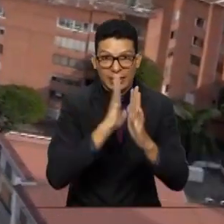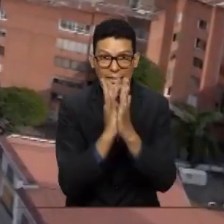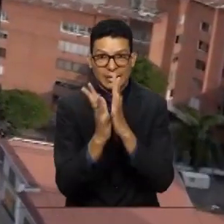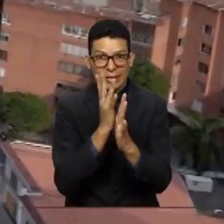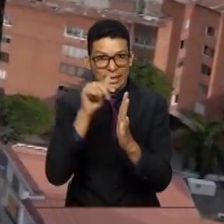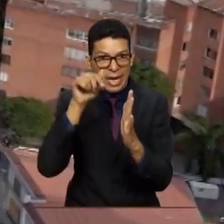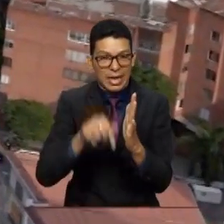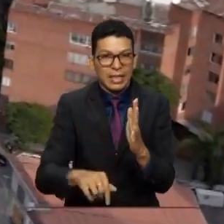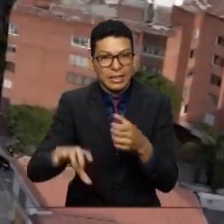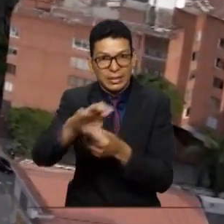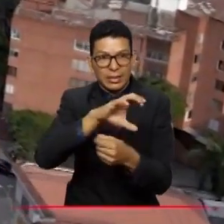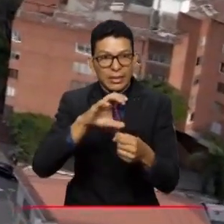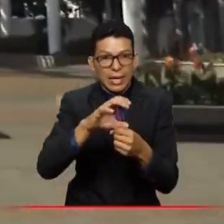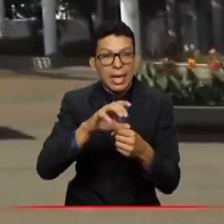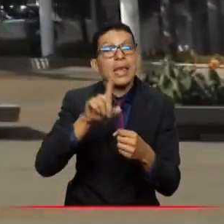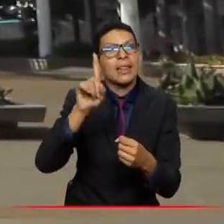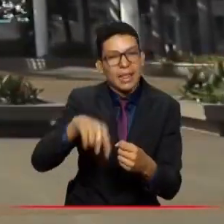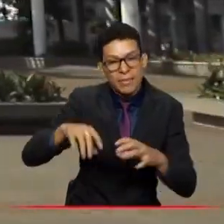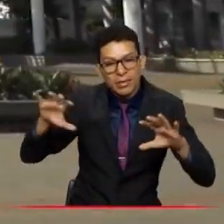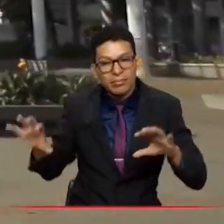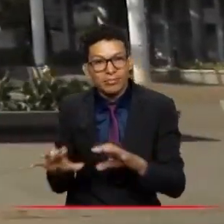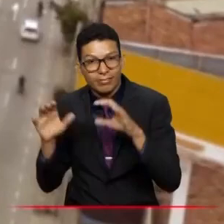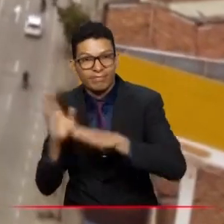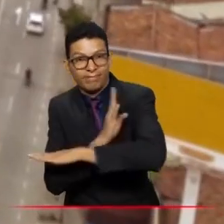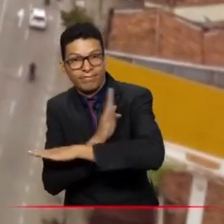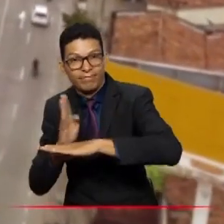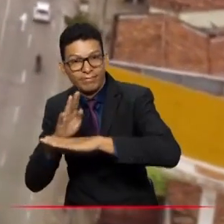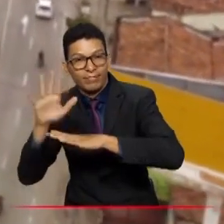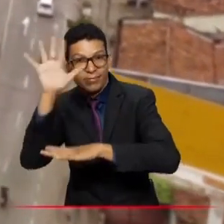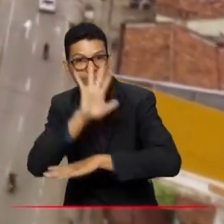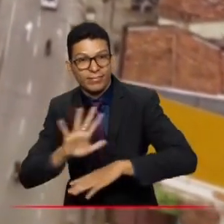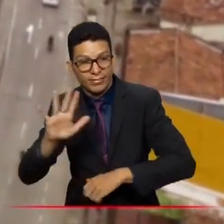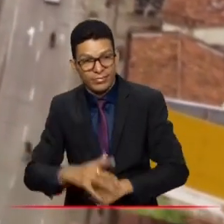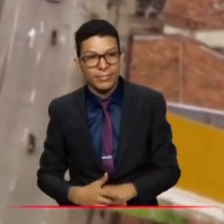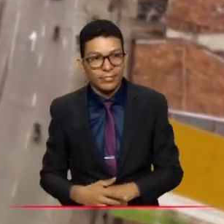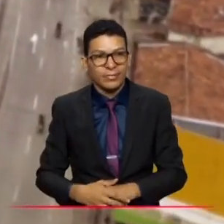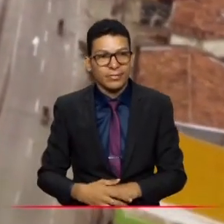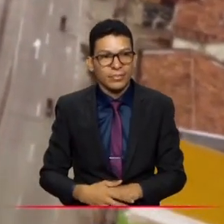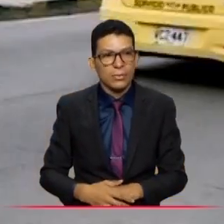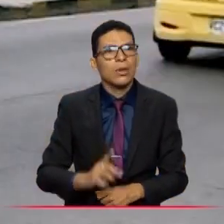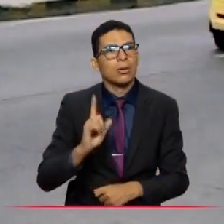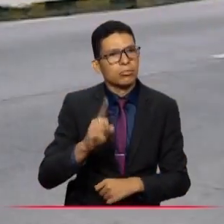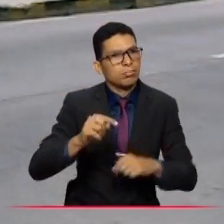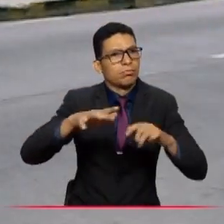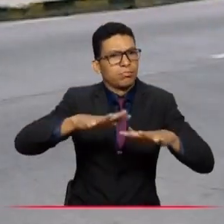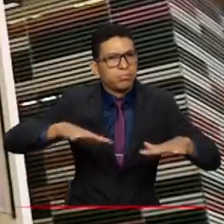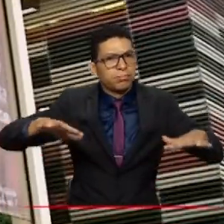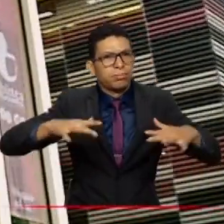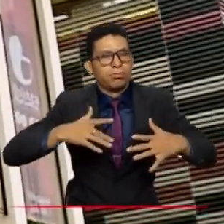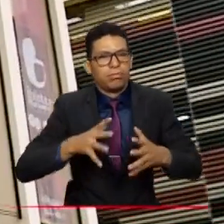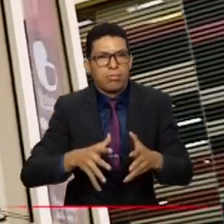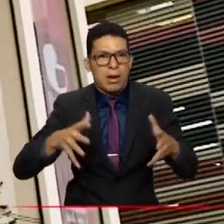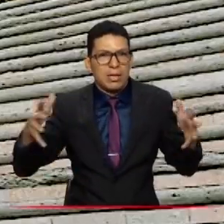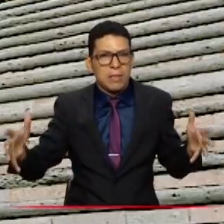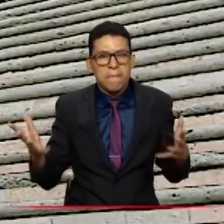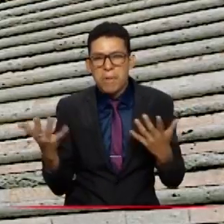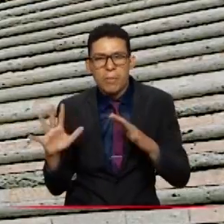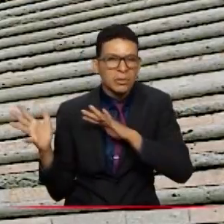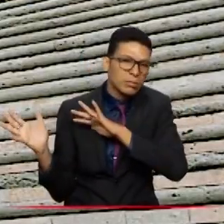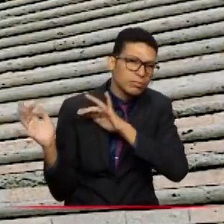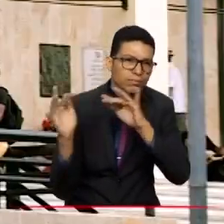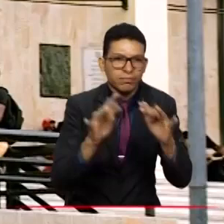de la ciudad, también habrá actividades en la biblioteca departamental. Que es generosa en espacios, podemos albergar cerca de